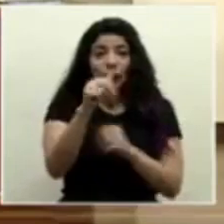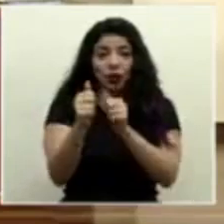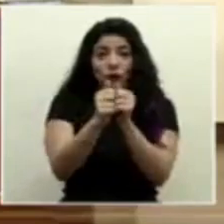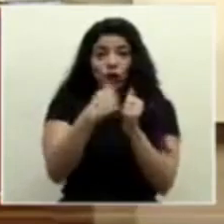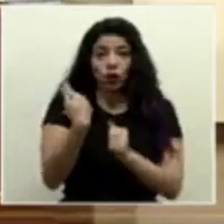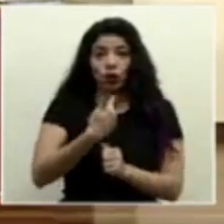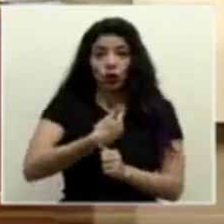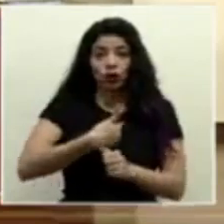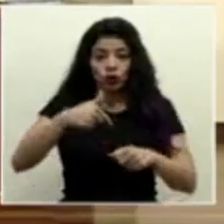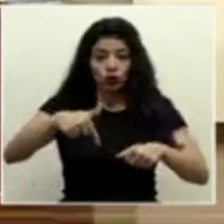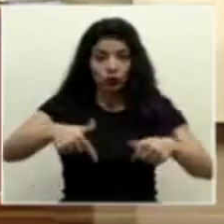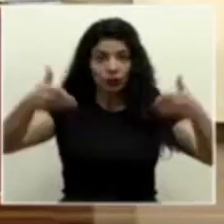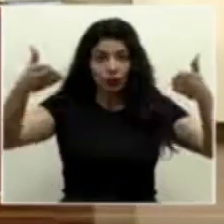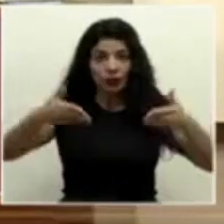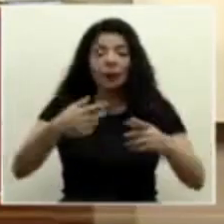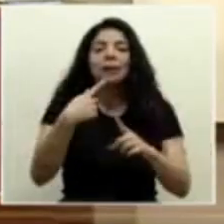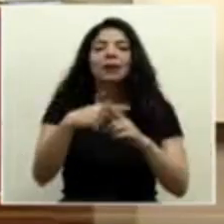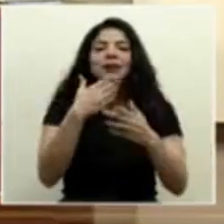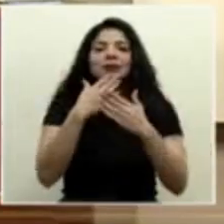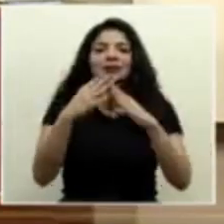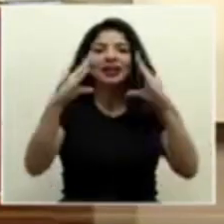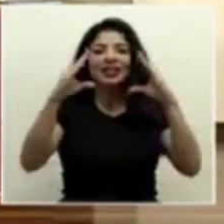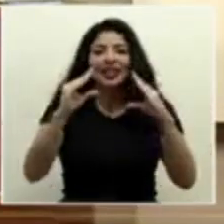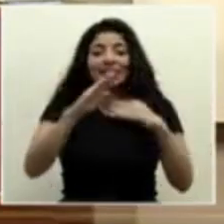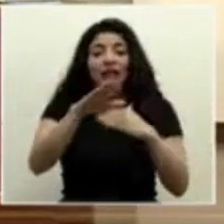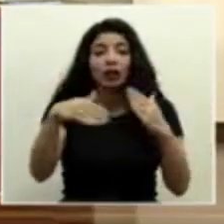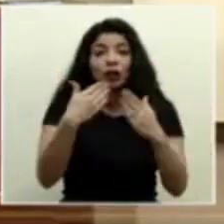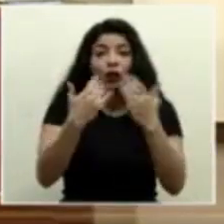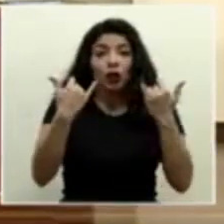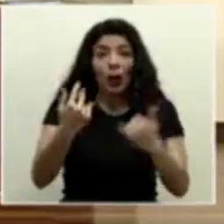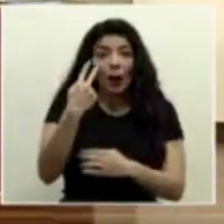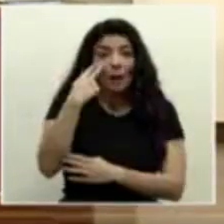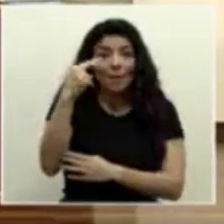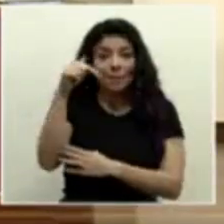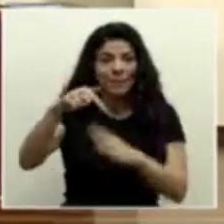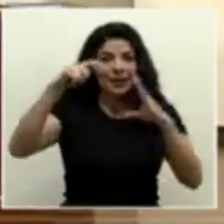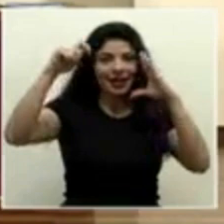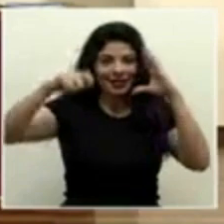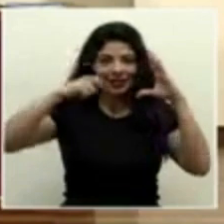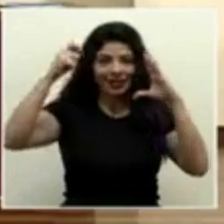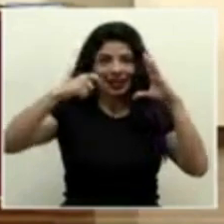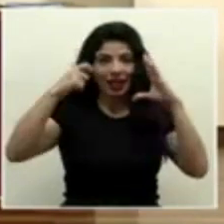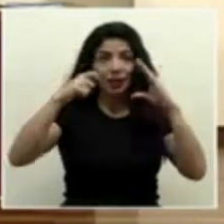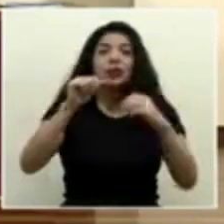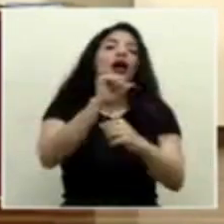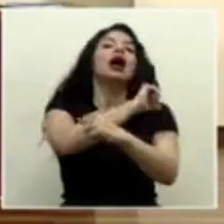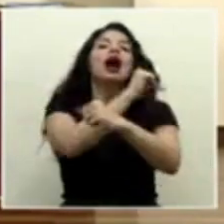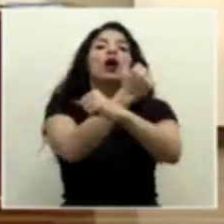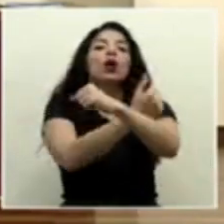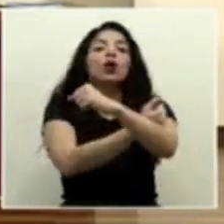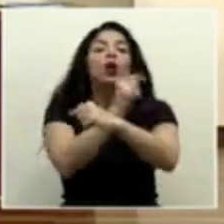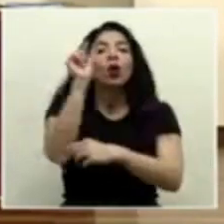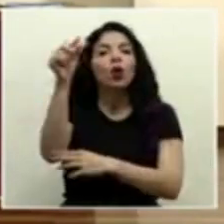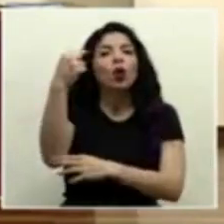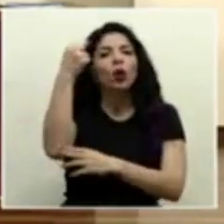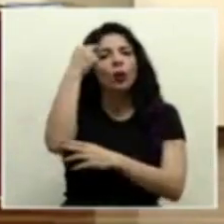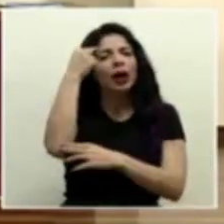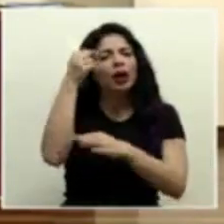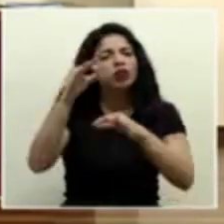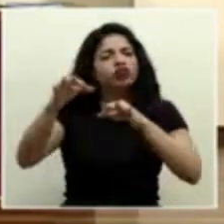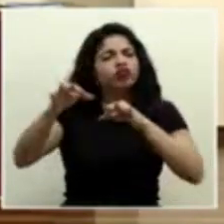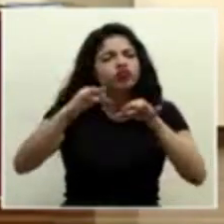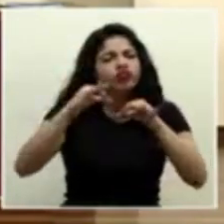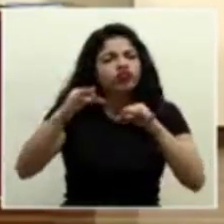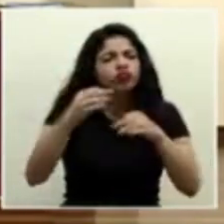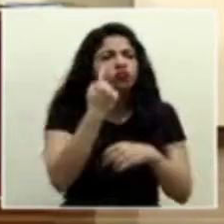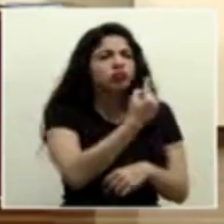Acompañan de manera presencial y muy buenas tardes a quienes nos sintonizan en esta transmisión en donde las autoridades de gobierno detallan el trabajo